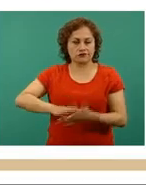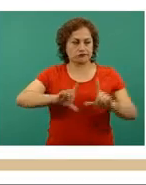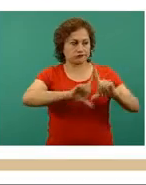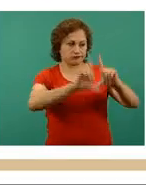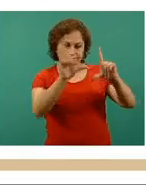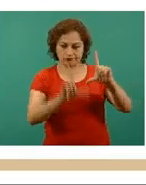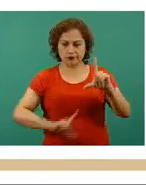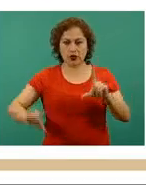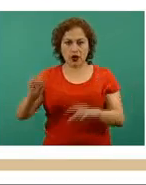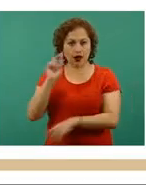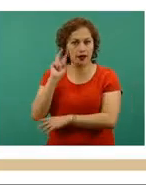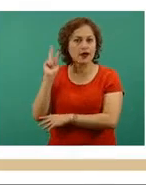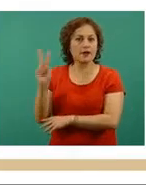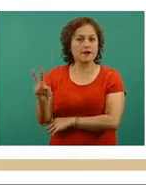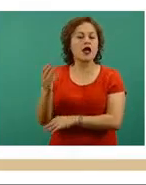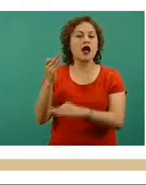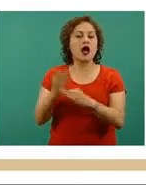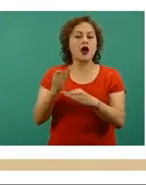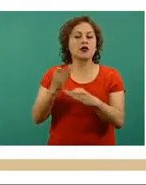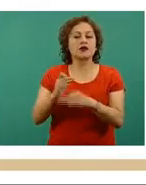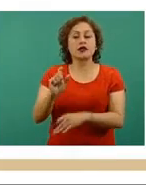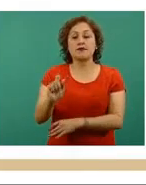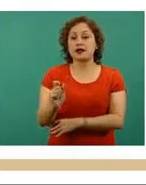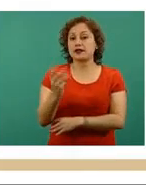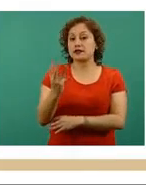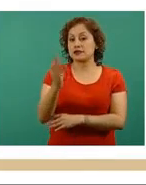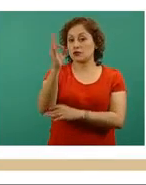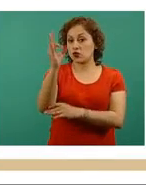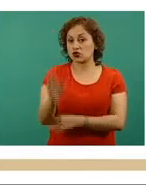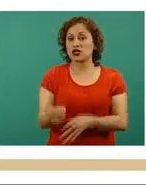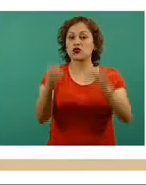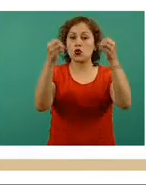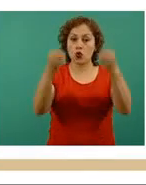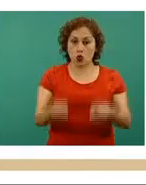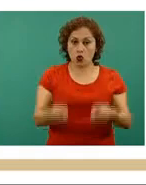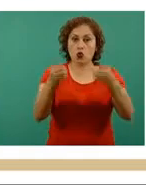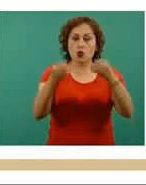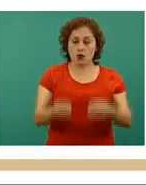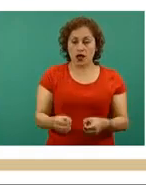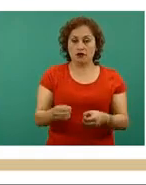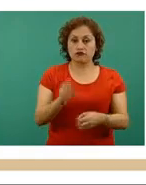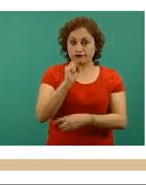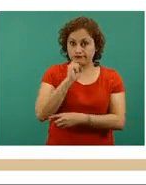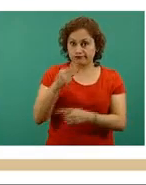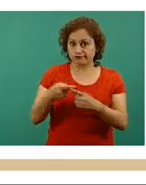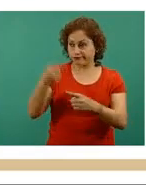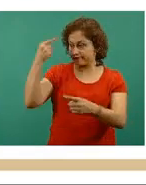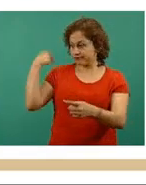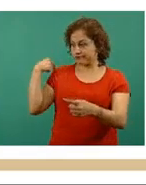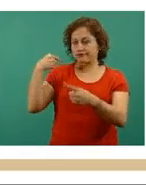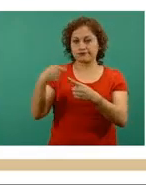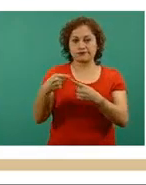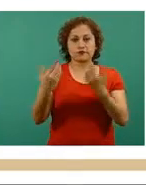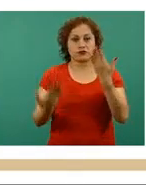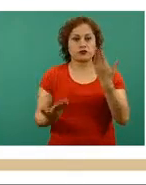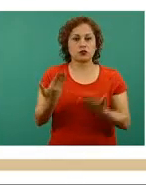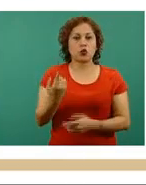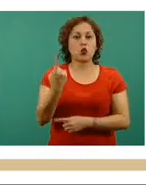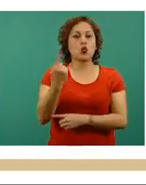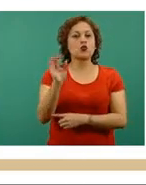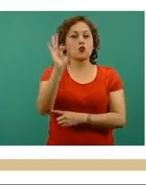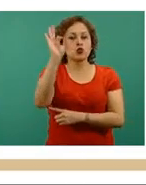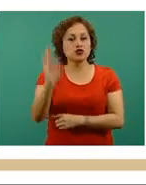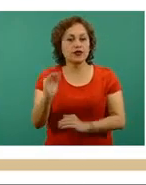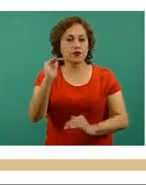una ocupación nacional del 23% y disminuyó también un punto porcentual aquí respecto al